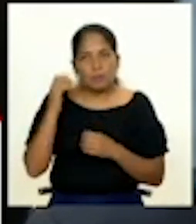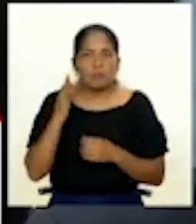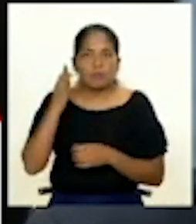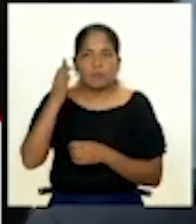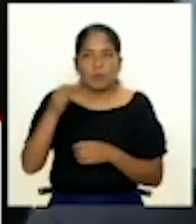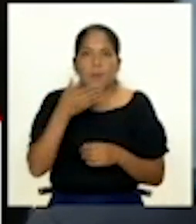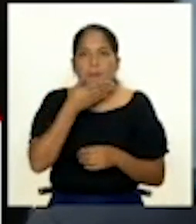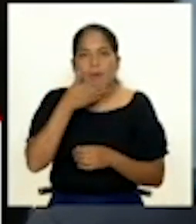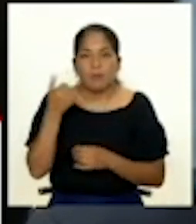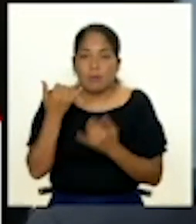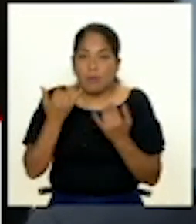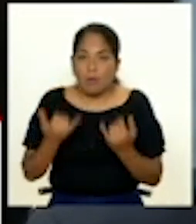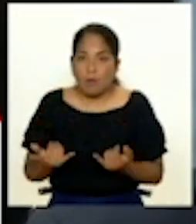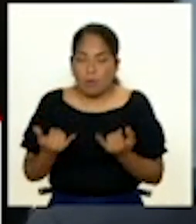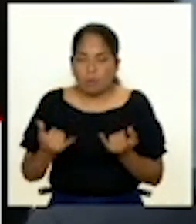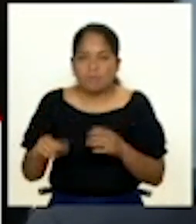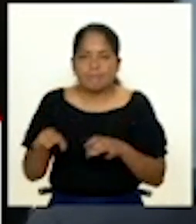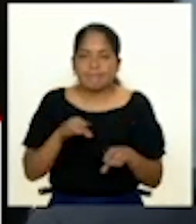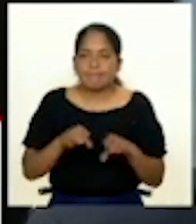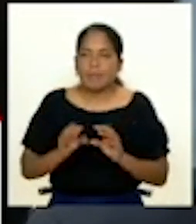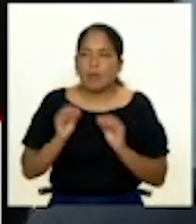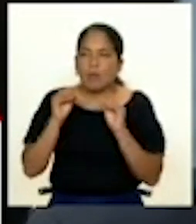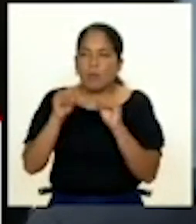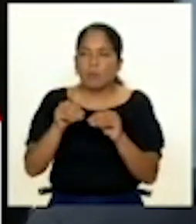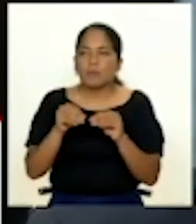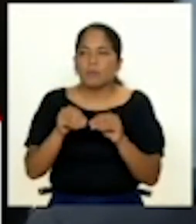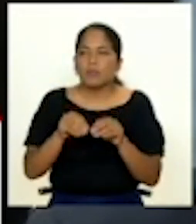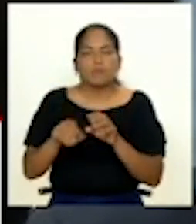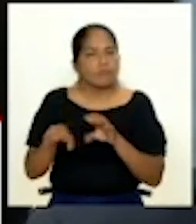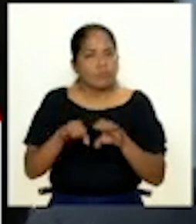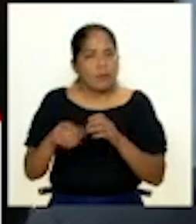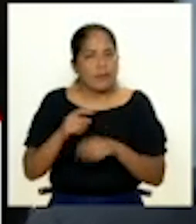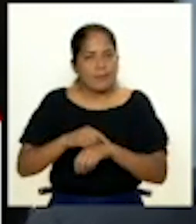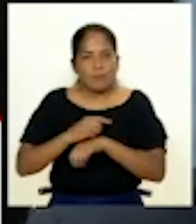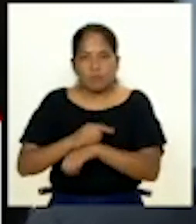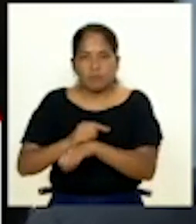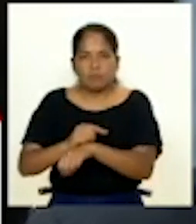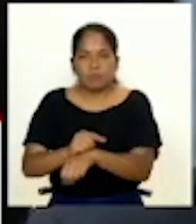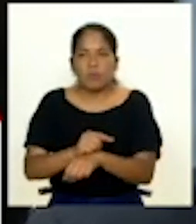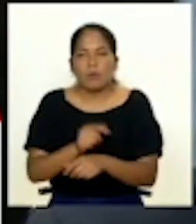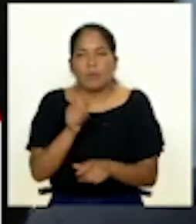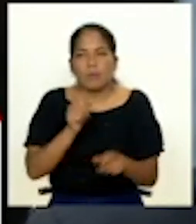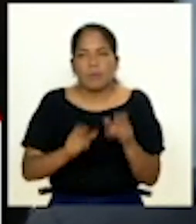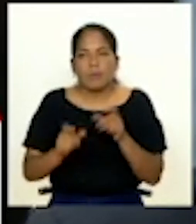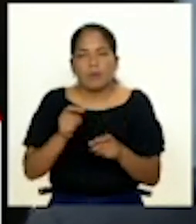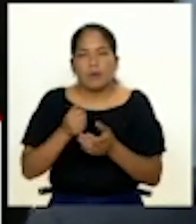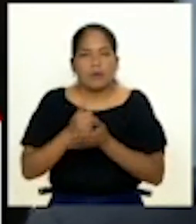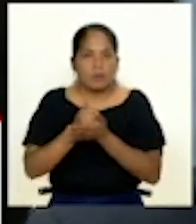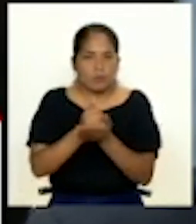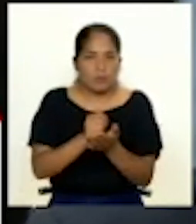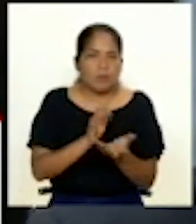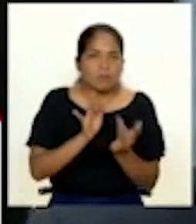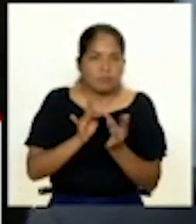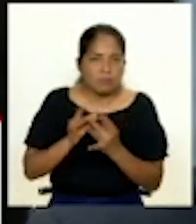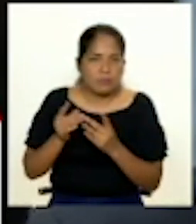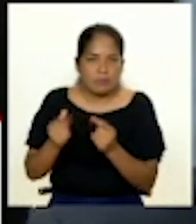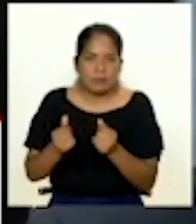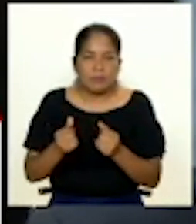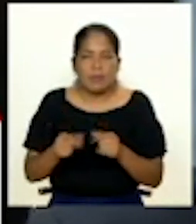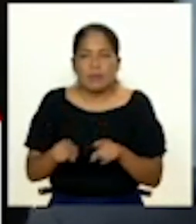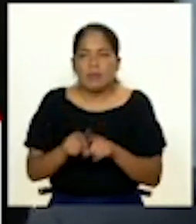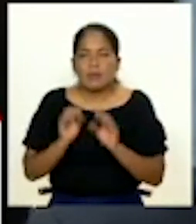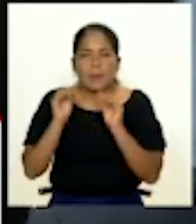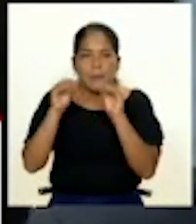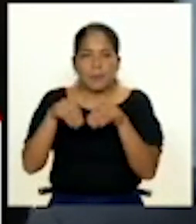adelante. Por ahora, lo que estamos implementando son acciones rápidas para llegar a los peruanos y dentro de ello hemos implementado varios